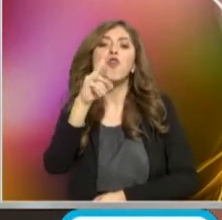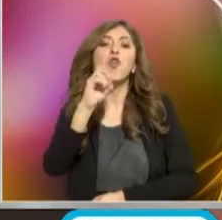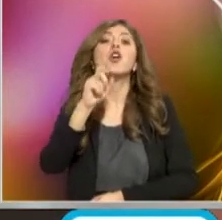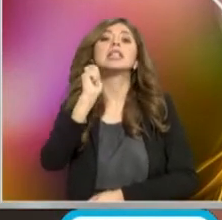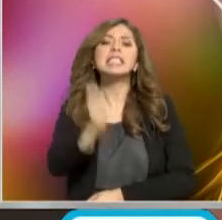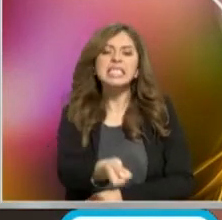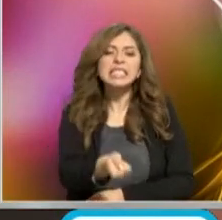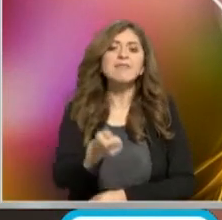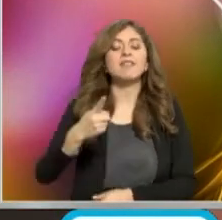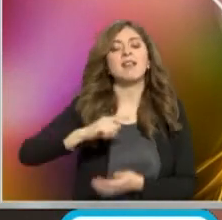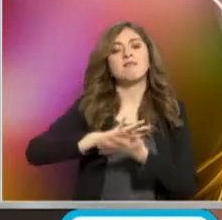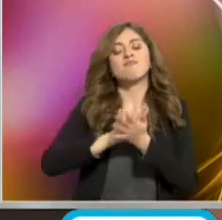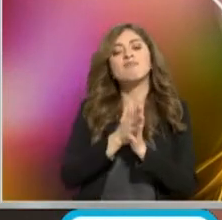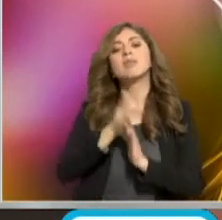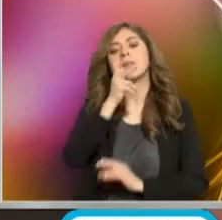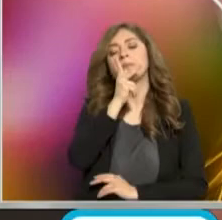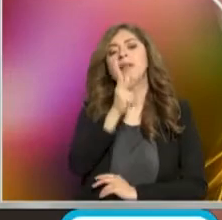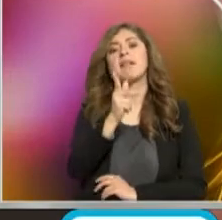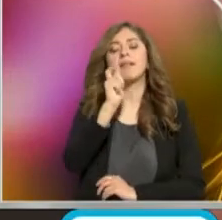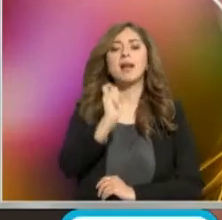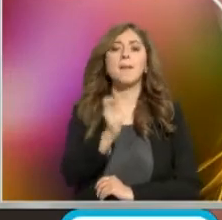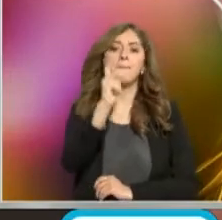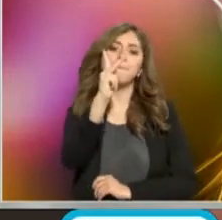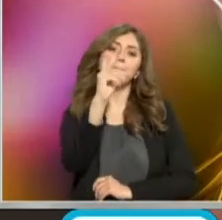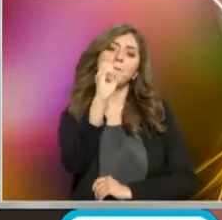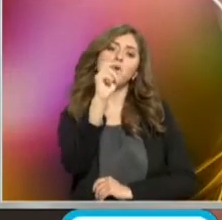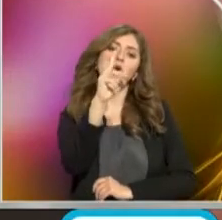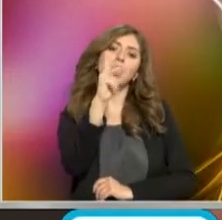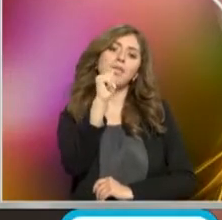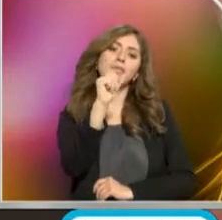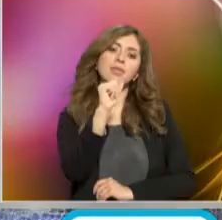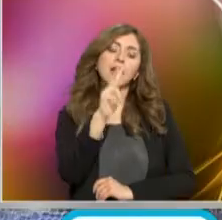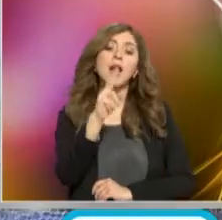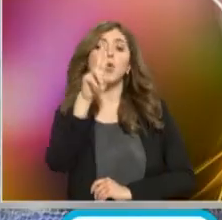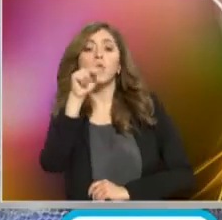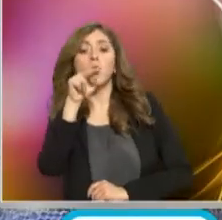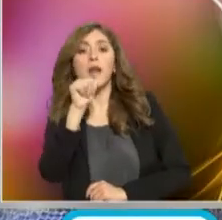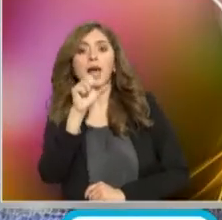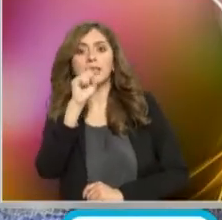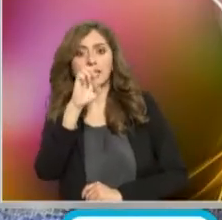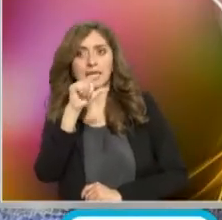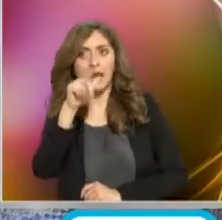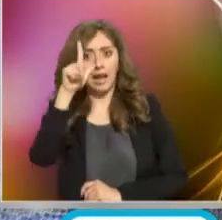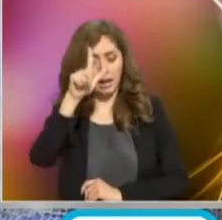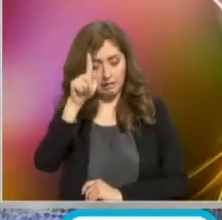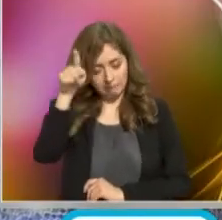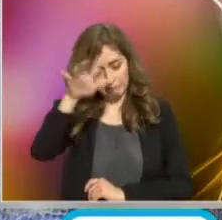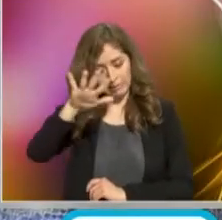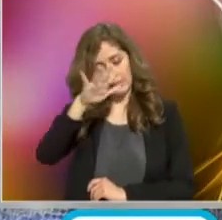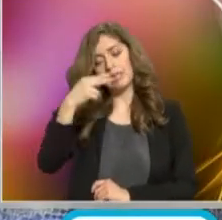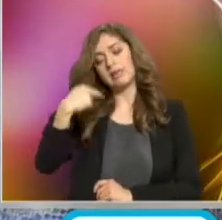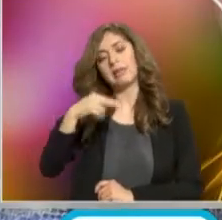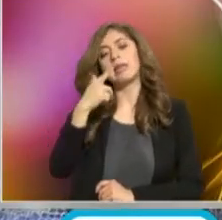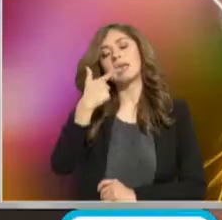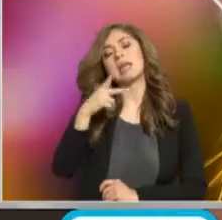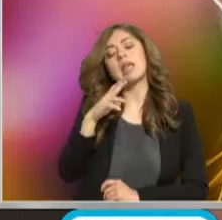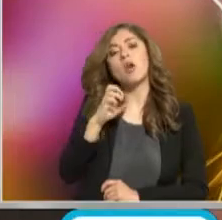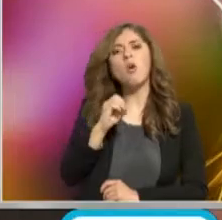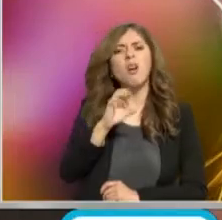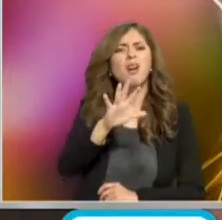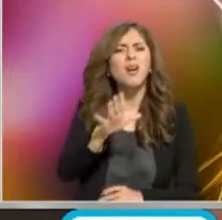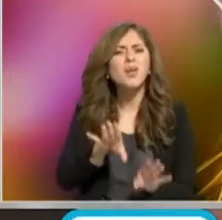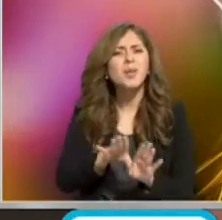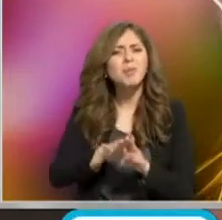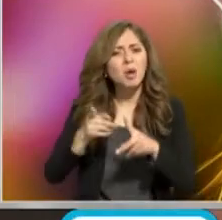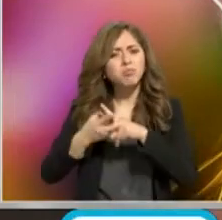griego. Semáforos. Semáforos, portar una señal, ¿no? Oye, de todas estas cosas y de su origen nos podemos enterar en este libro, que